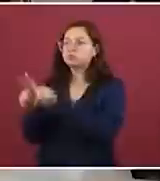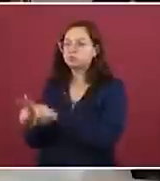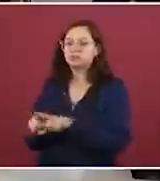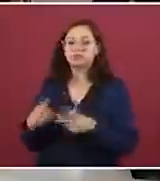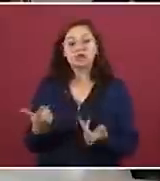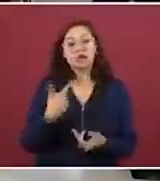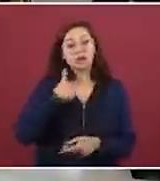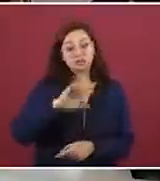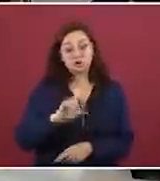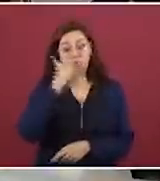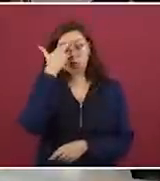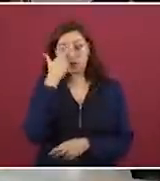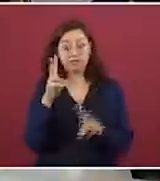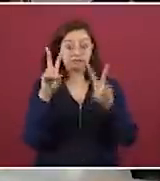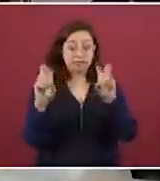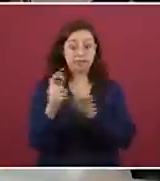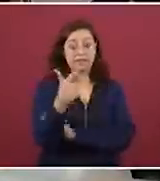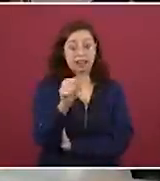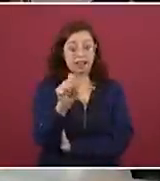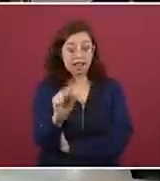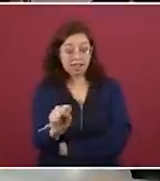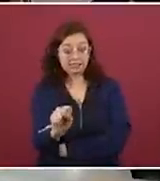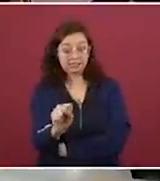Acuérdense de lo del gas.